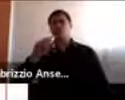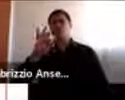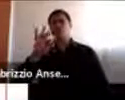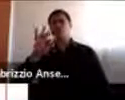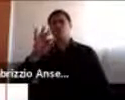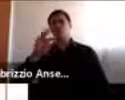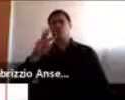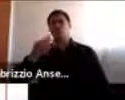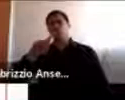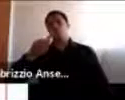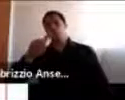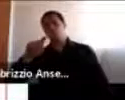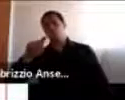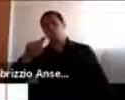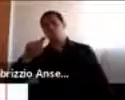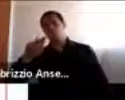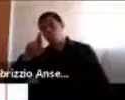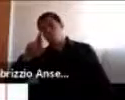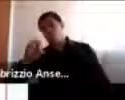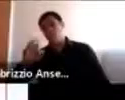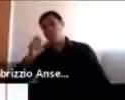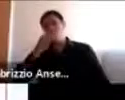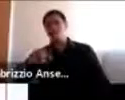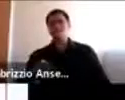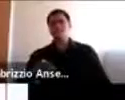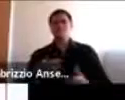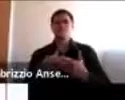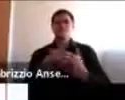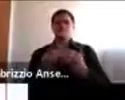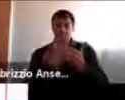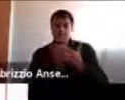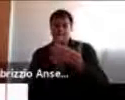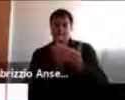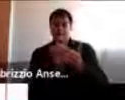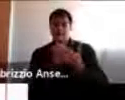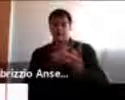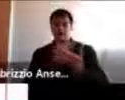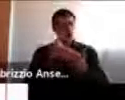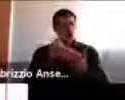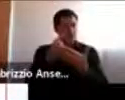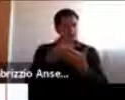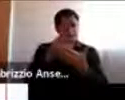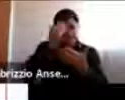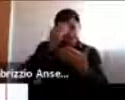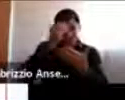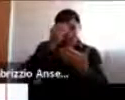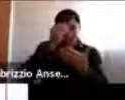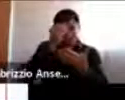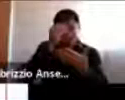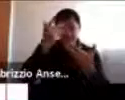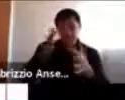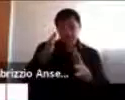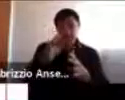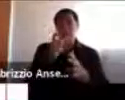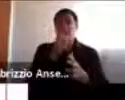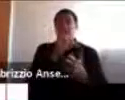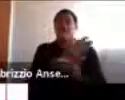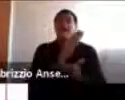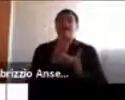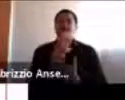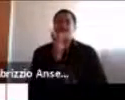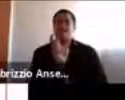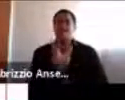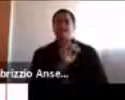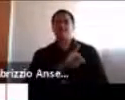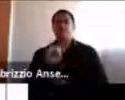a nivel de lectura de palabras pueda transferir esos conocimientos a la lectura de textos que eso es algo que todavía es más difícil de comprobar o de